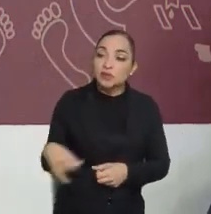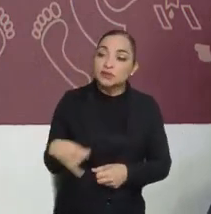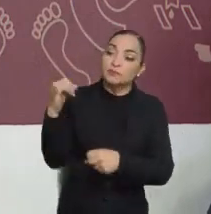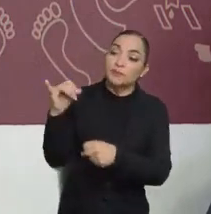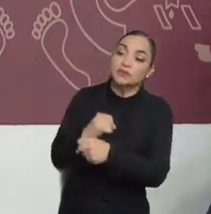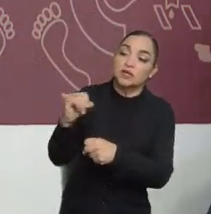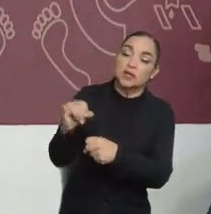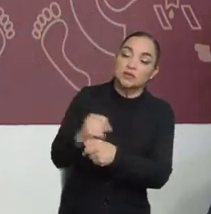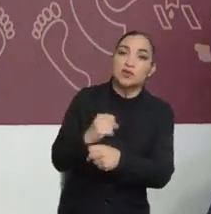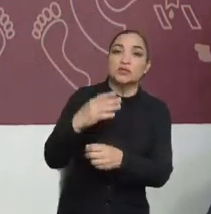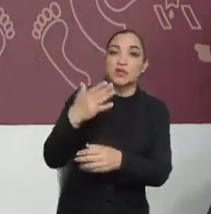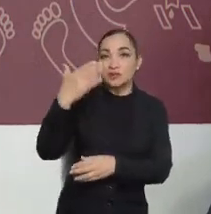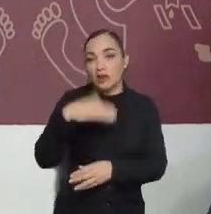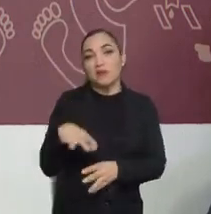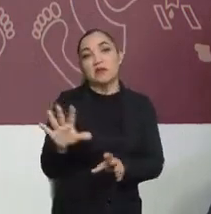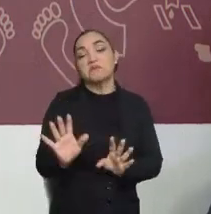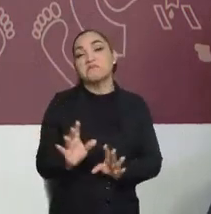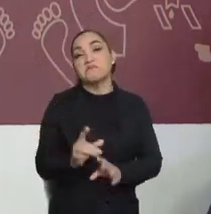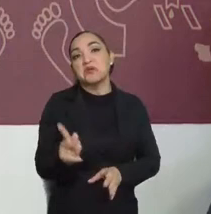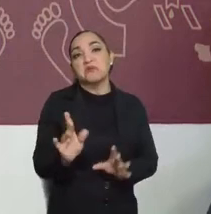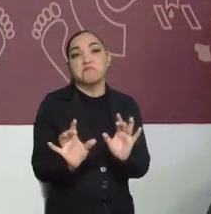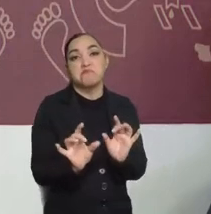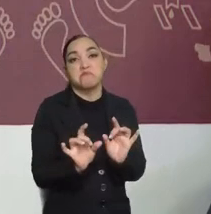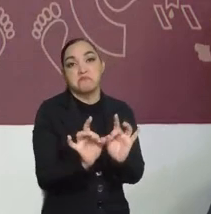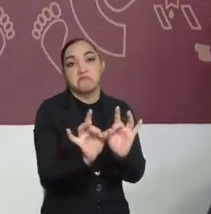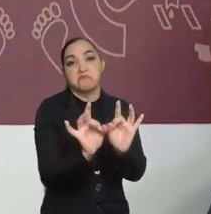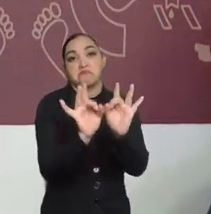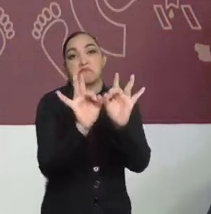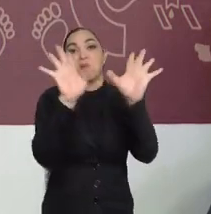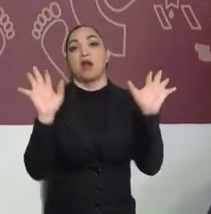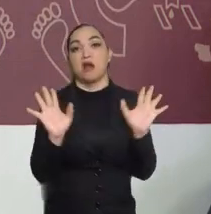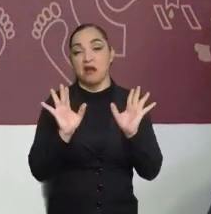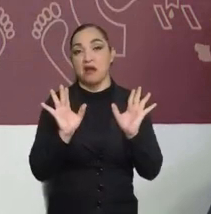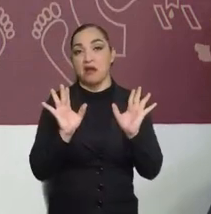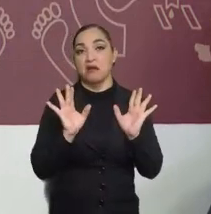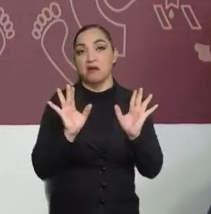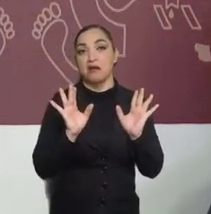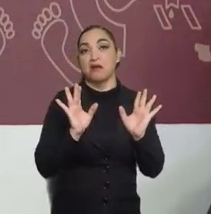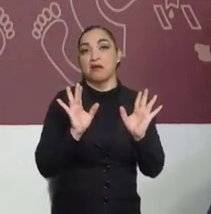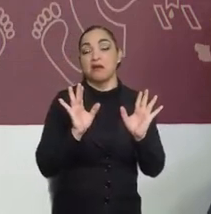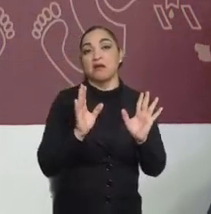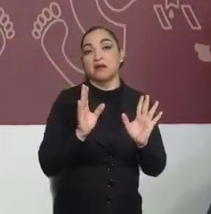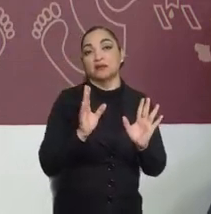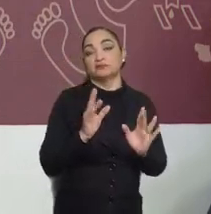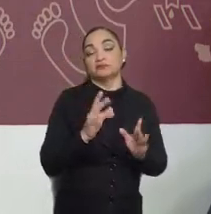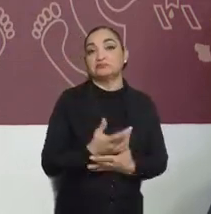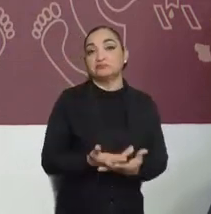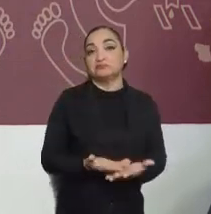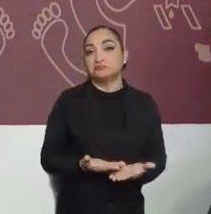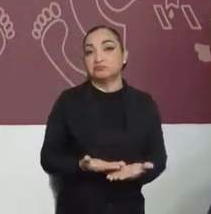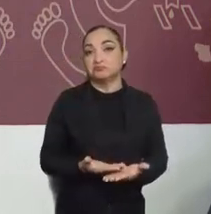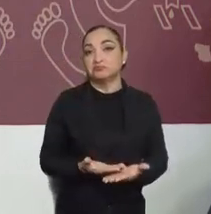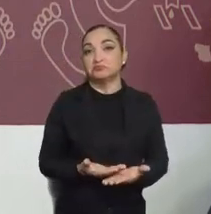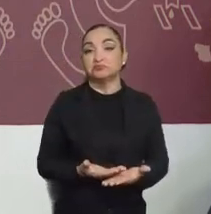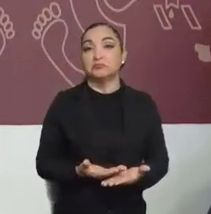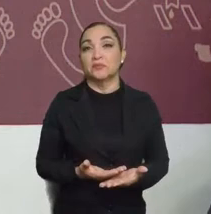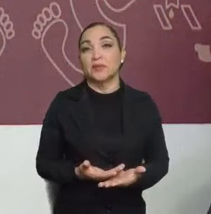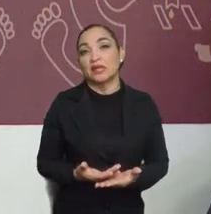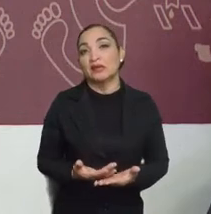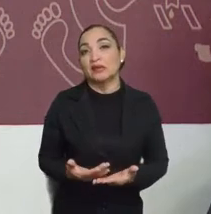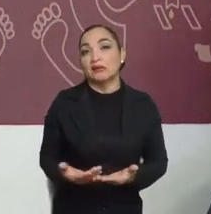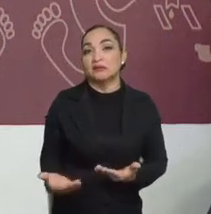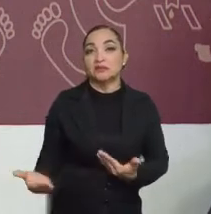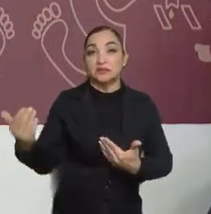una circunstancia y un hecho como el que les comento lo llevó a la